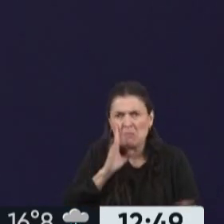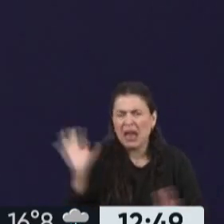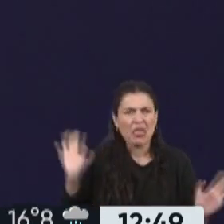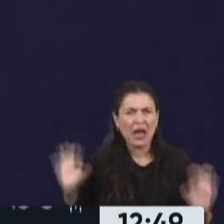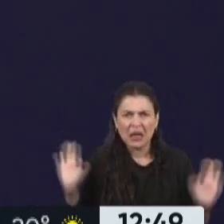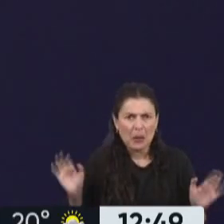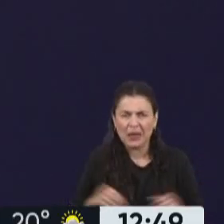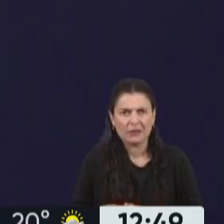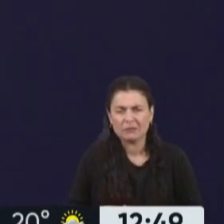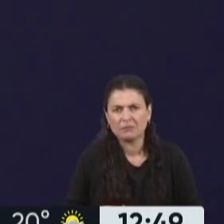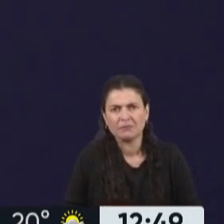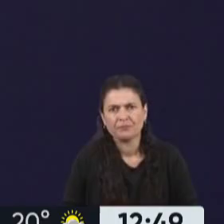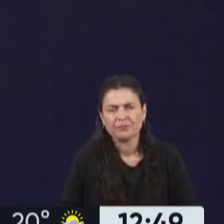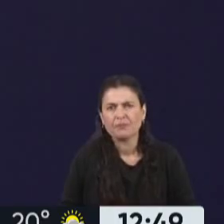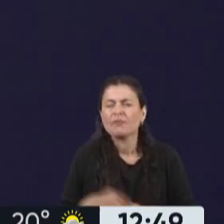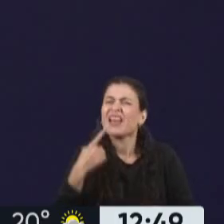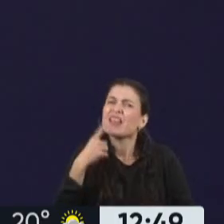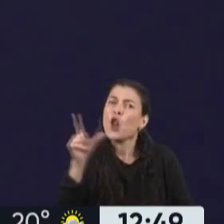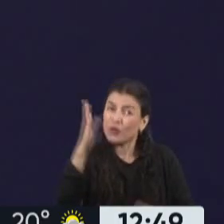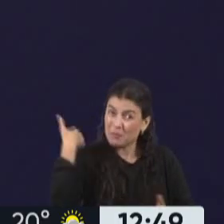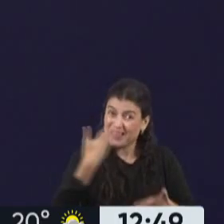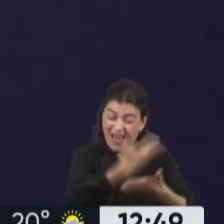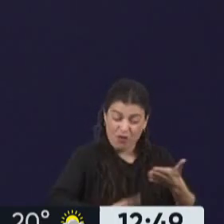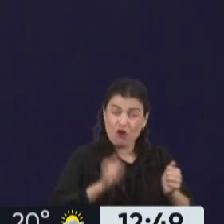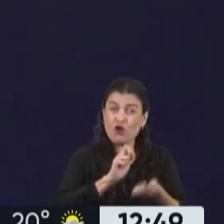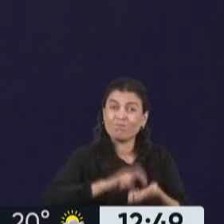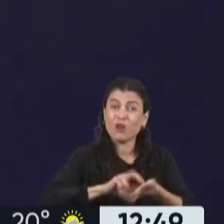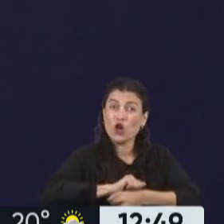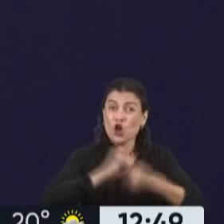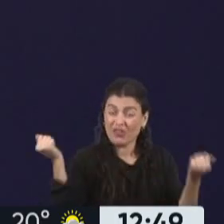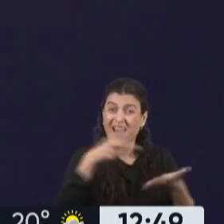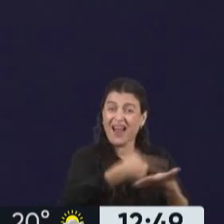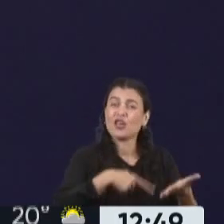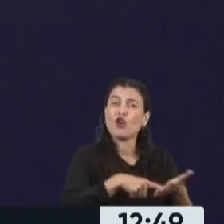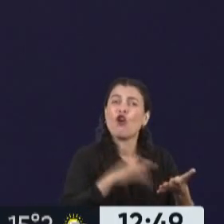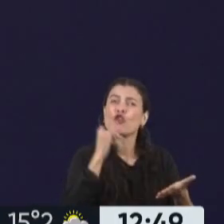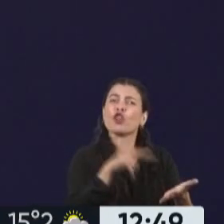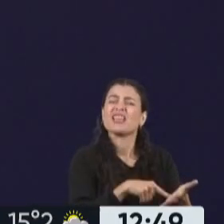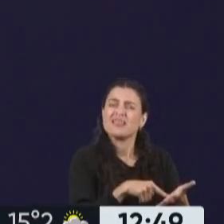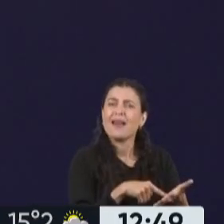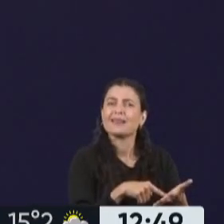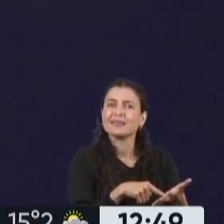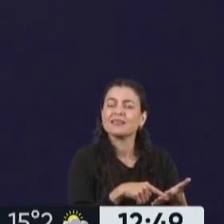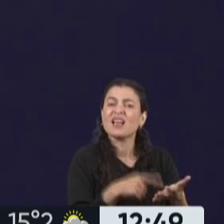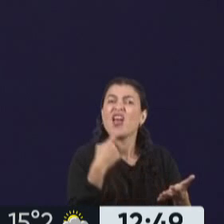al que refiere la columna de la persona a la que me referí recién,